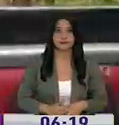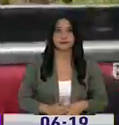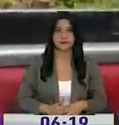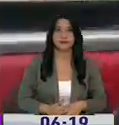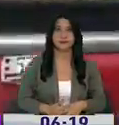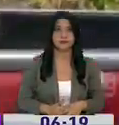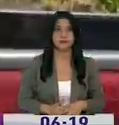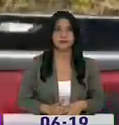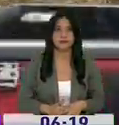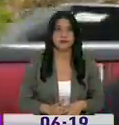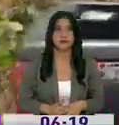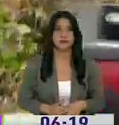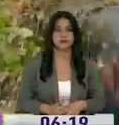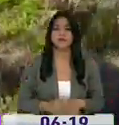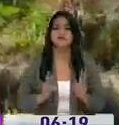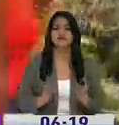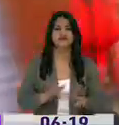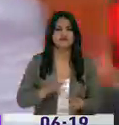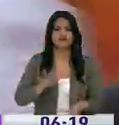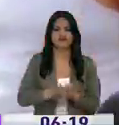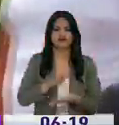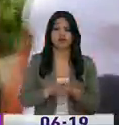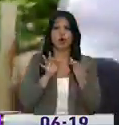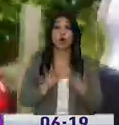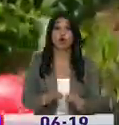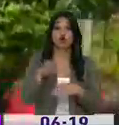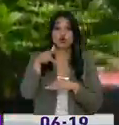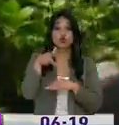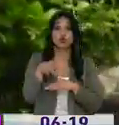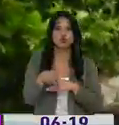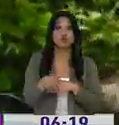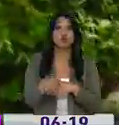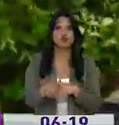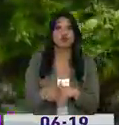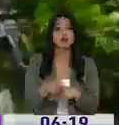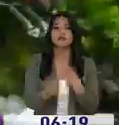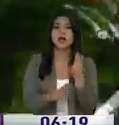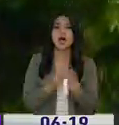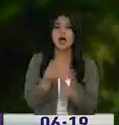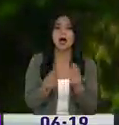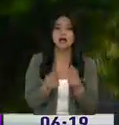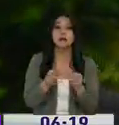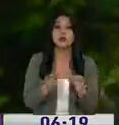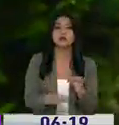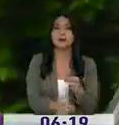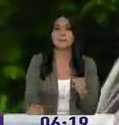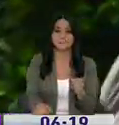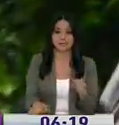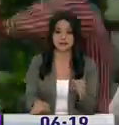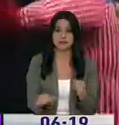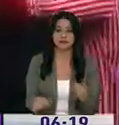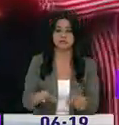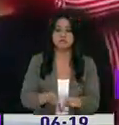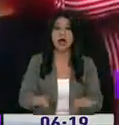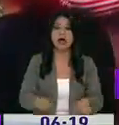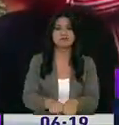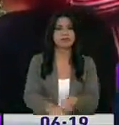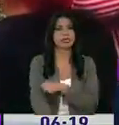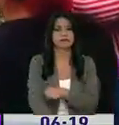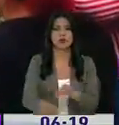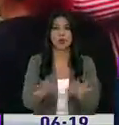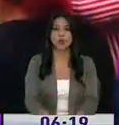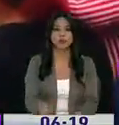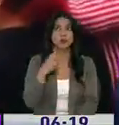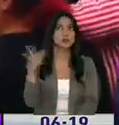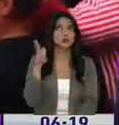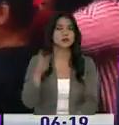venía como normal, sino que ya bajando la loma, baja marcha y se le rompe la manguera. Un sonido, ¡pum!